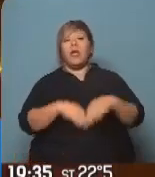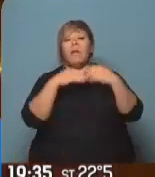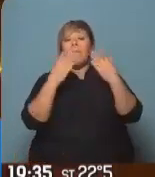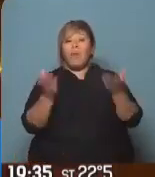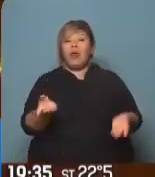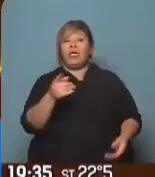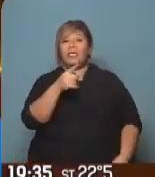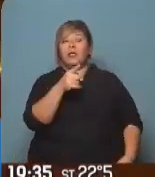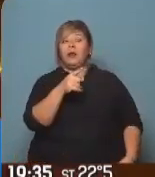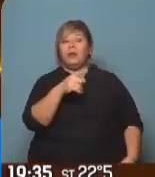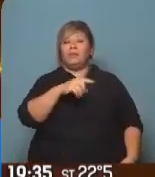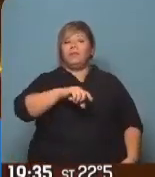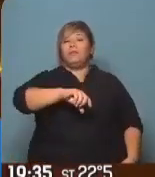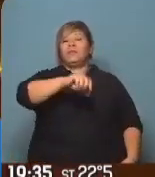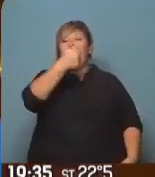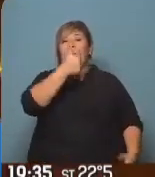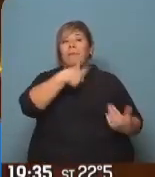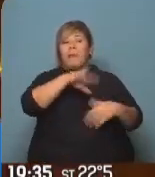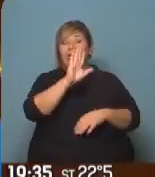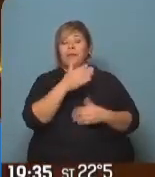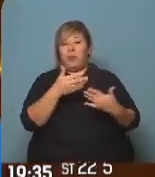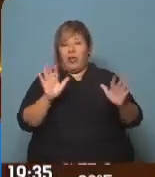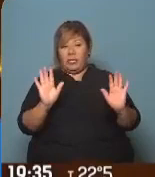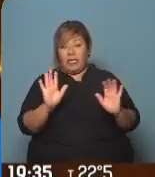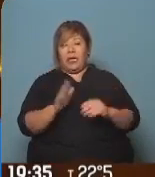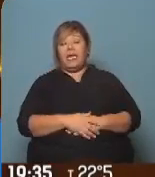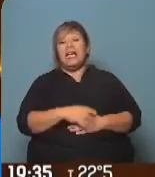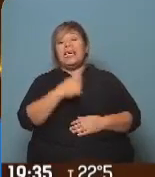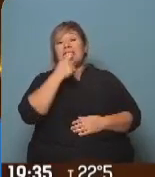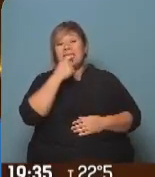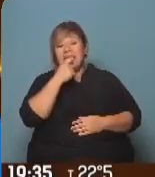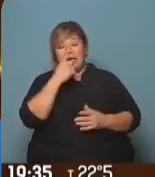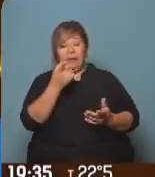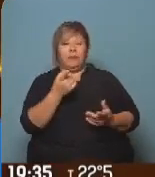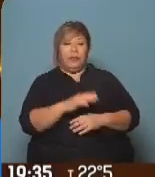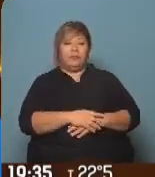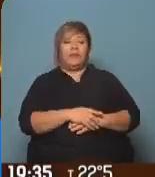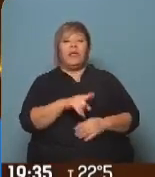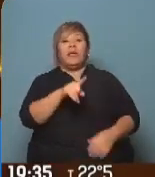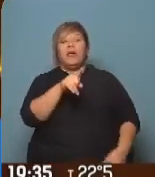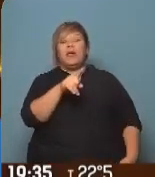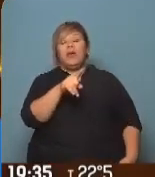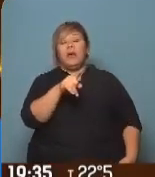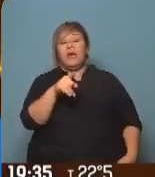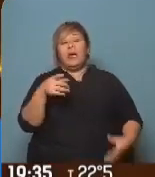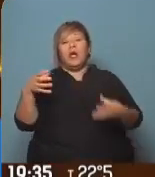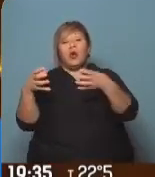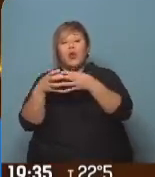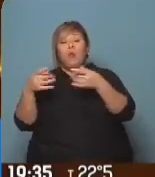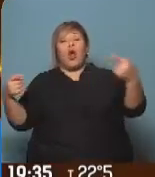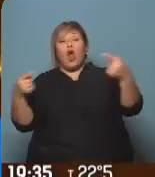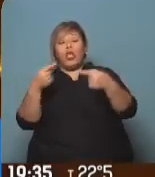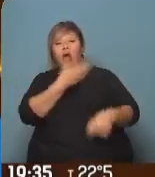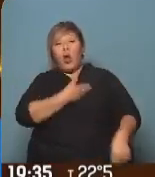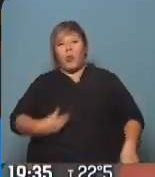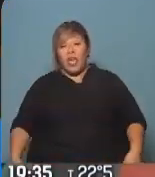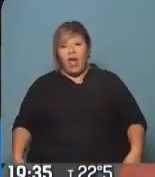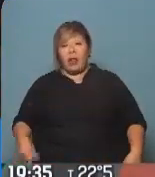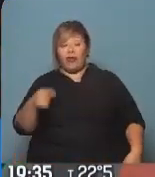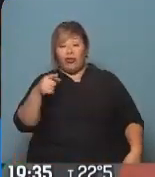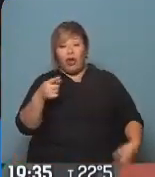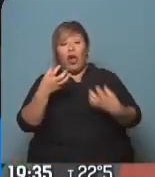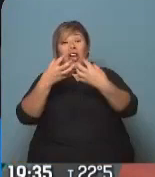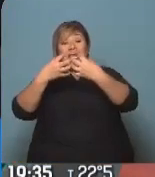más chances. Si encima de eso la oposición se divide, bueno, más chances todavía para el gobernador Schiaretti.